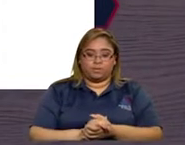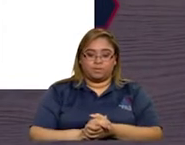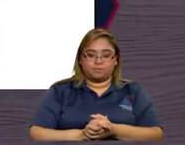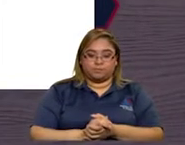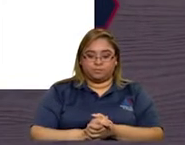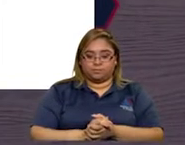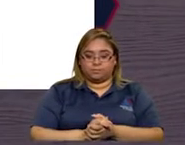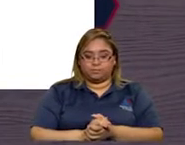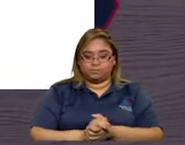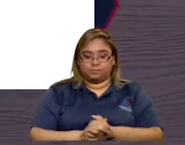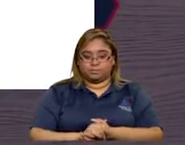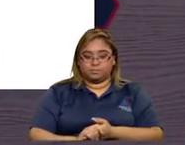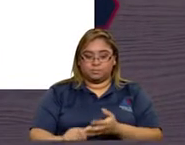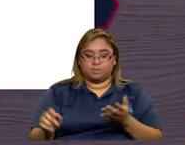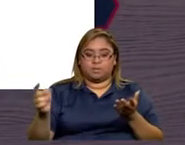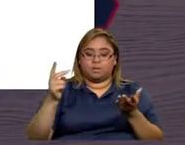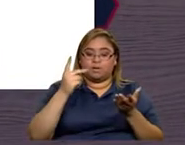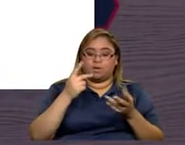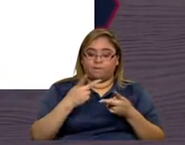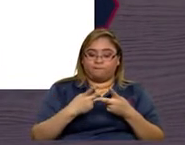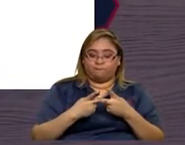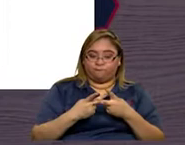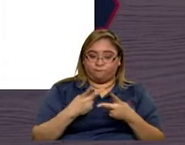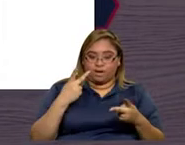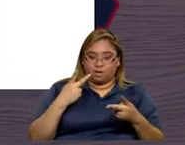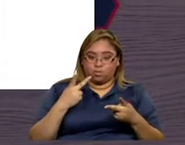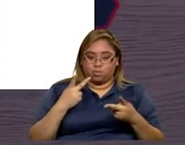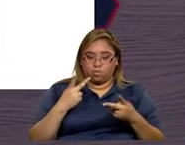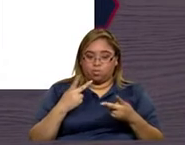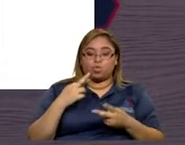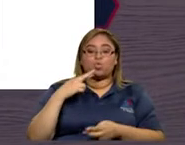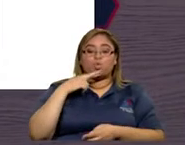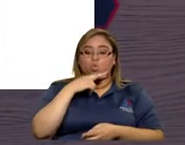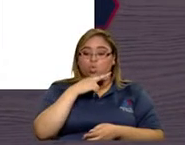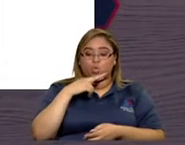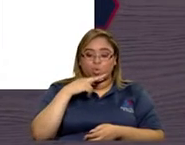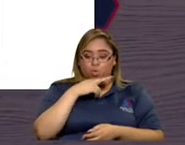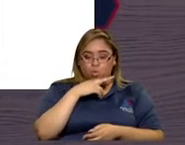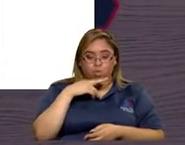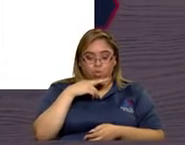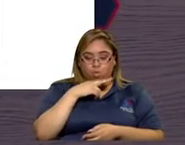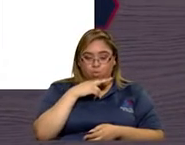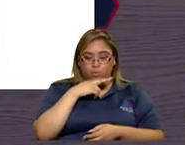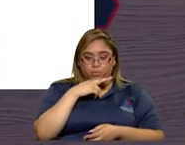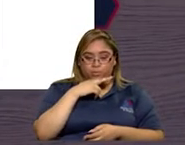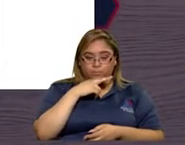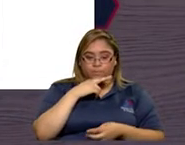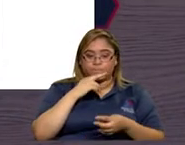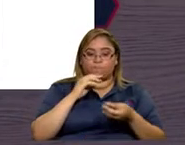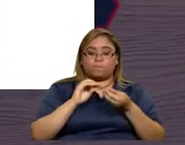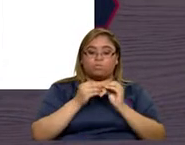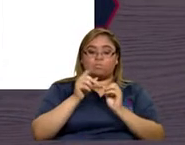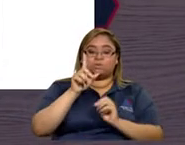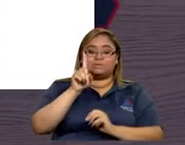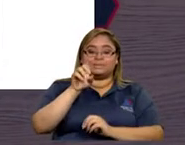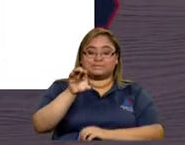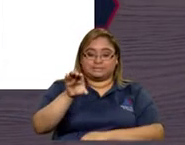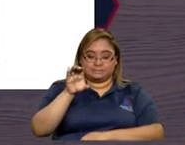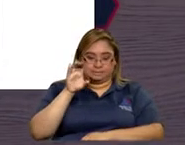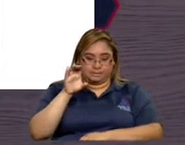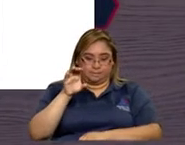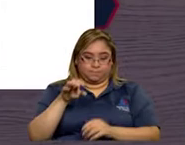5, y el valor rojo es 100. Si